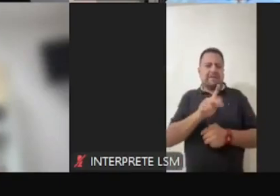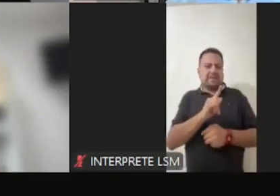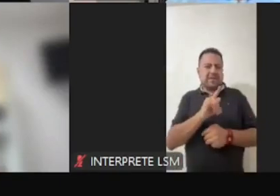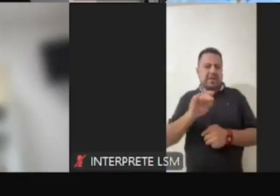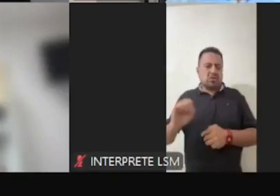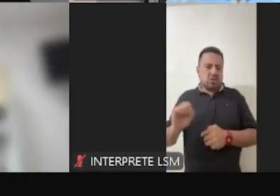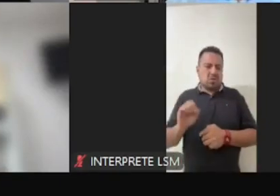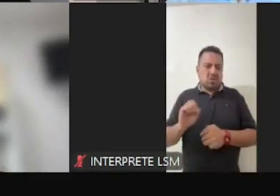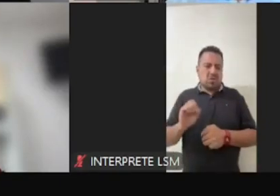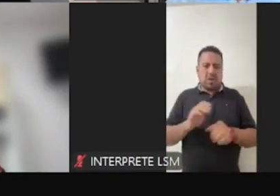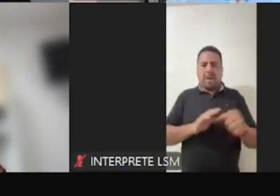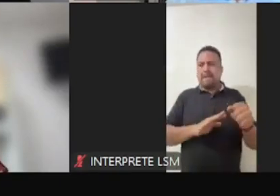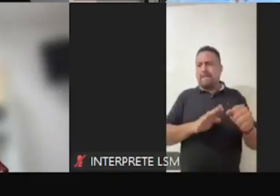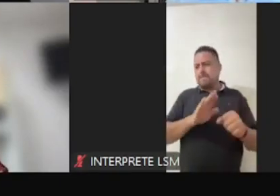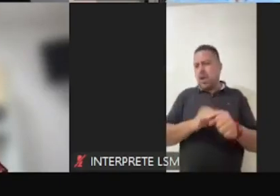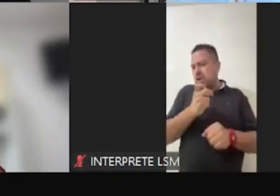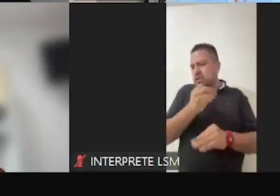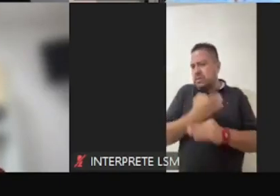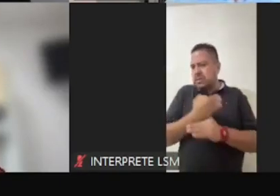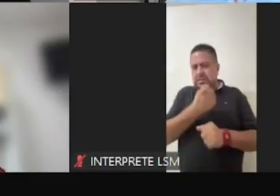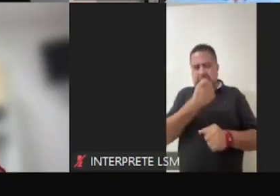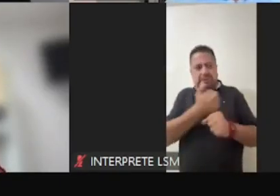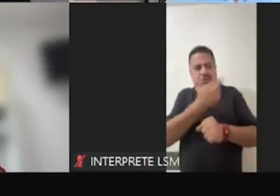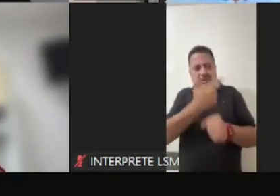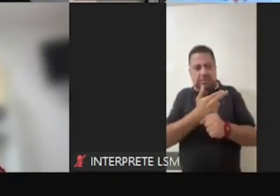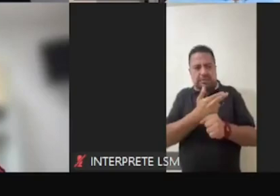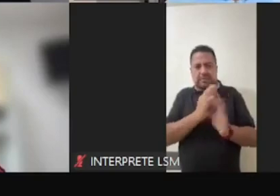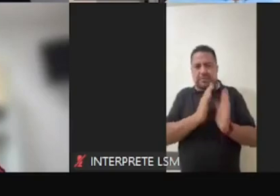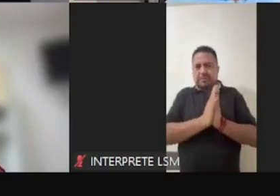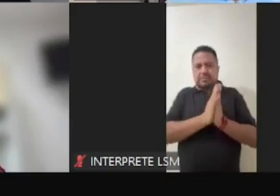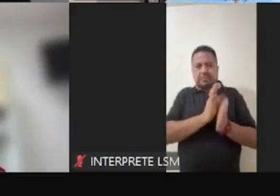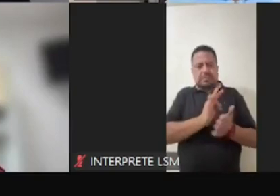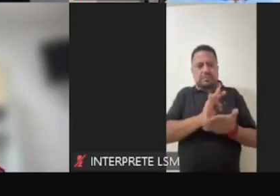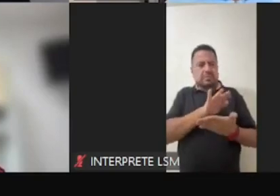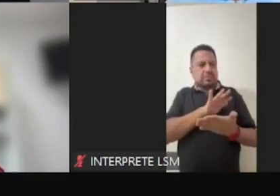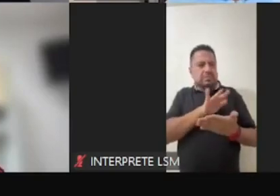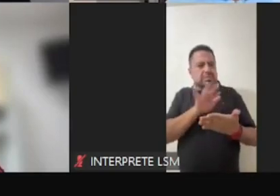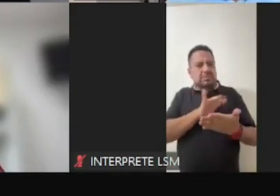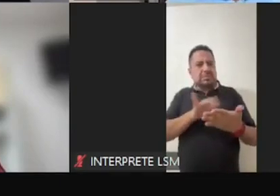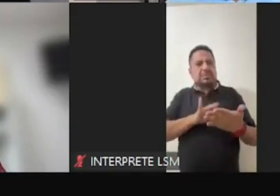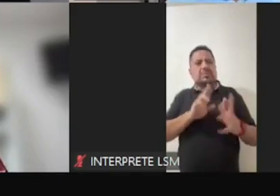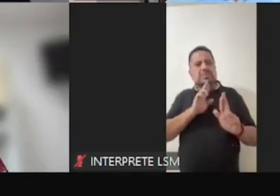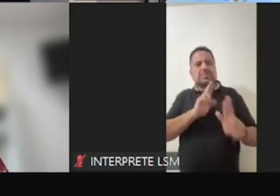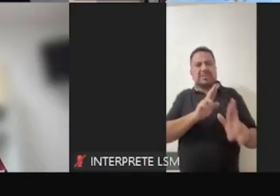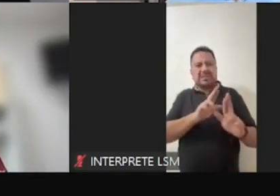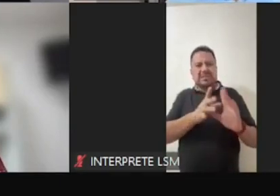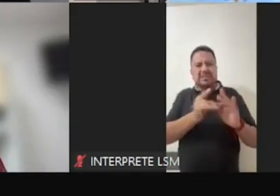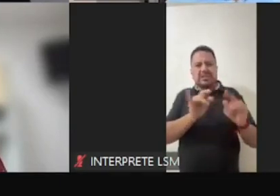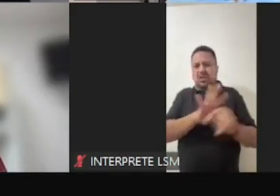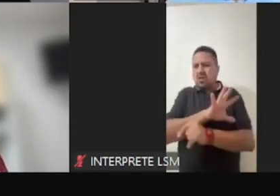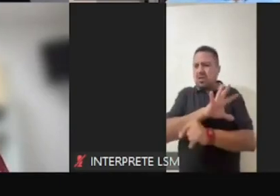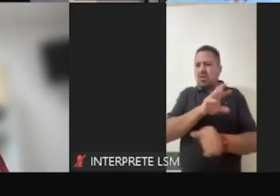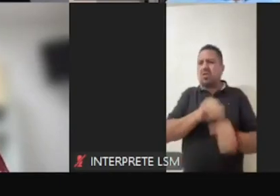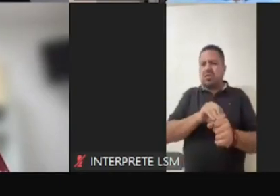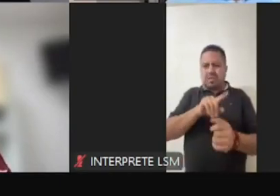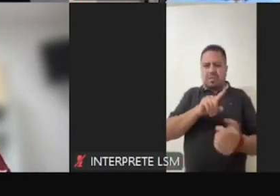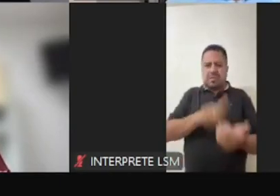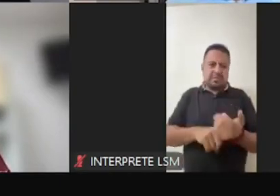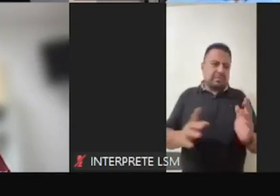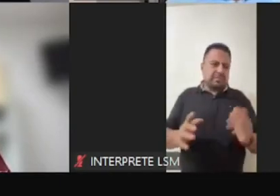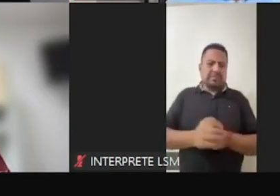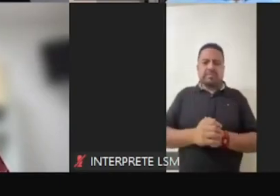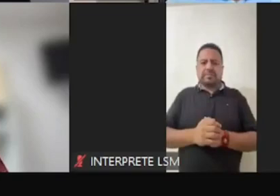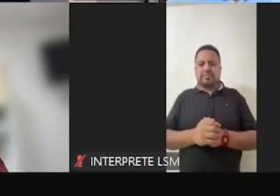Brito por lo tanto le solicito secretaria general de acuerdos nos de la cuenta respectiva y los resolutivos del